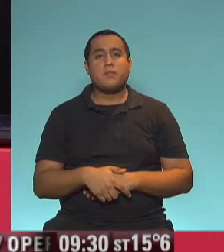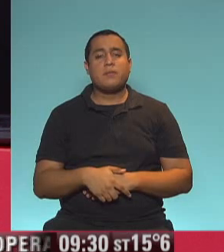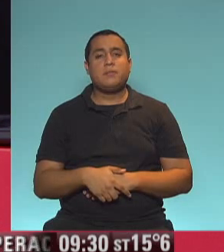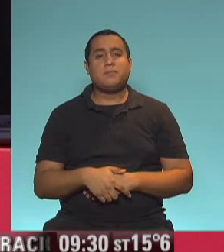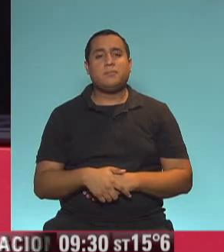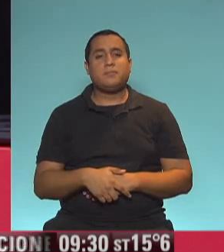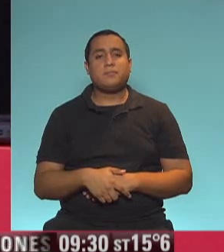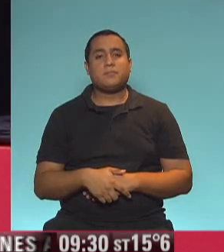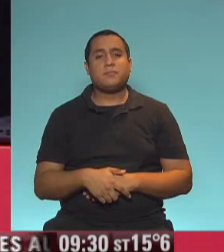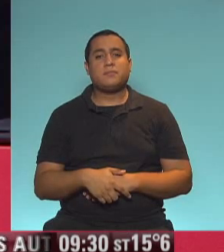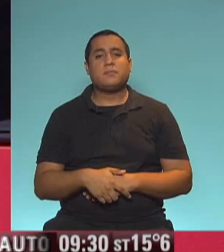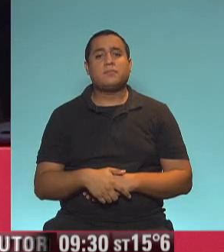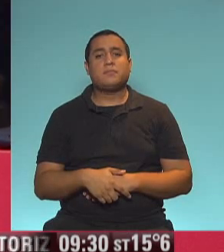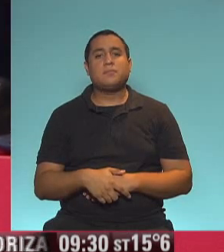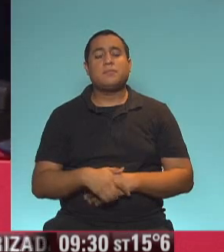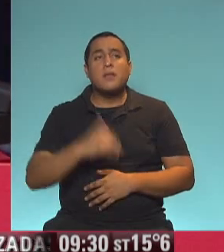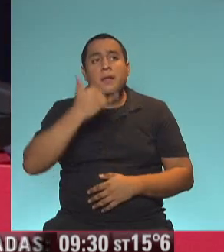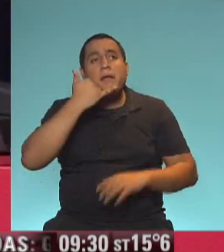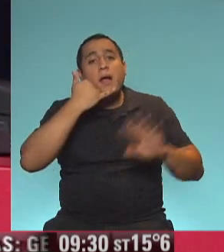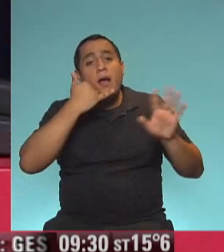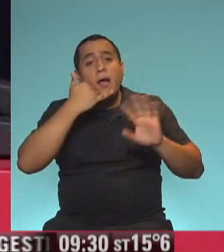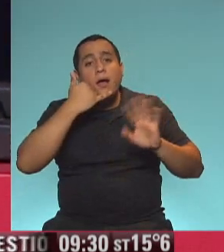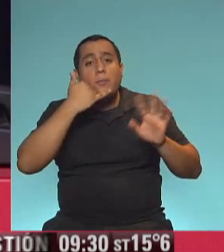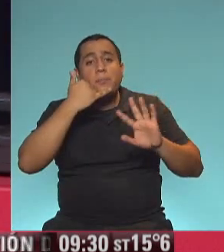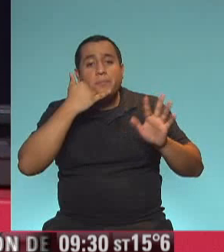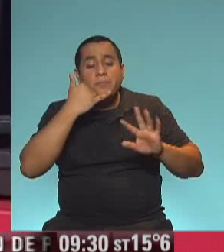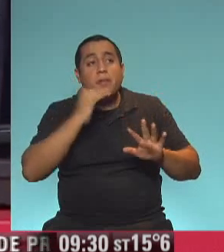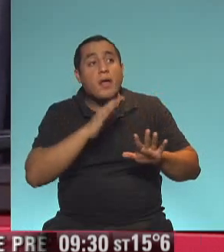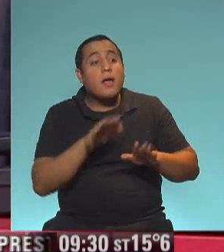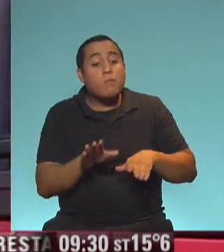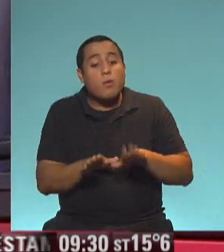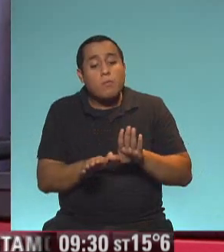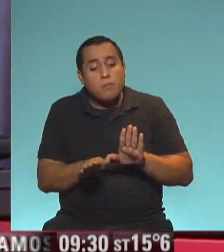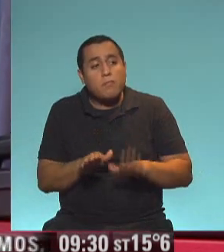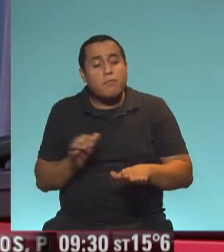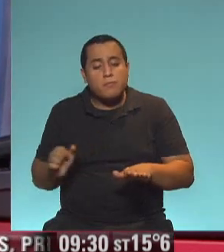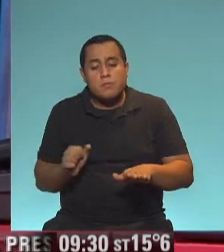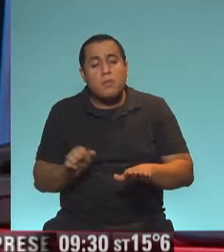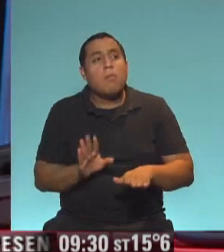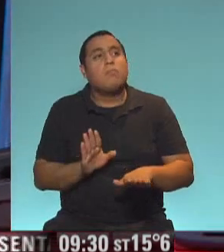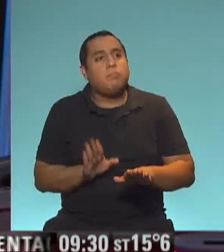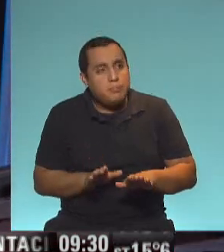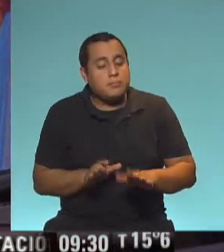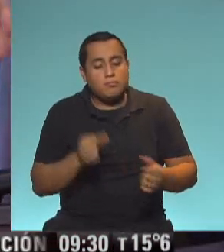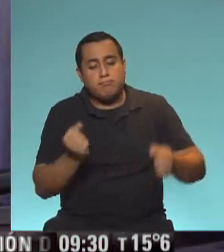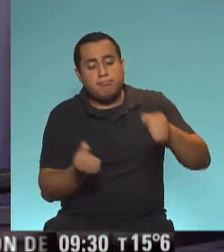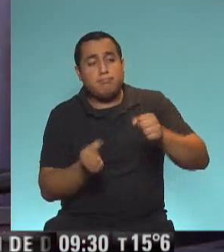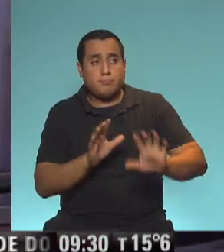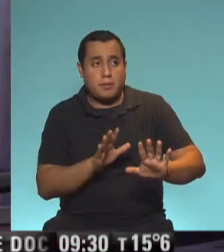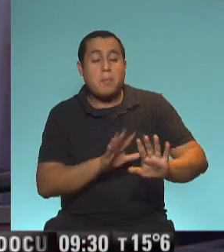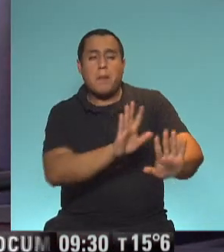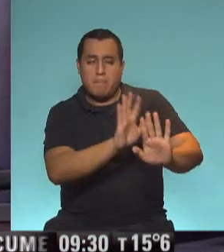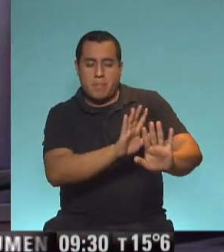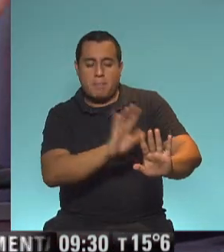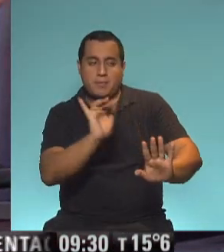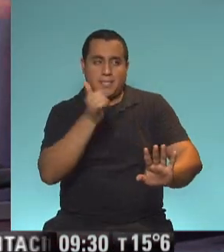volante para la izquierda. Elvira. Embrague. Freno. ¿Me das un segundito que